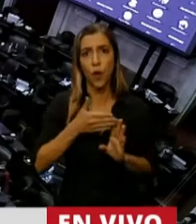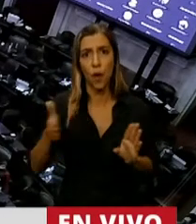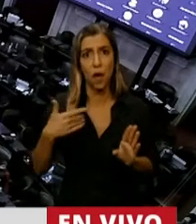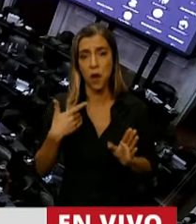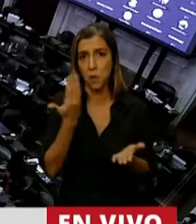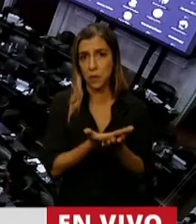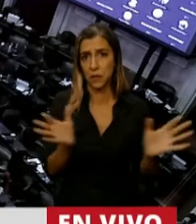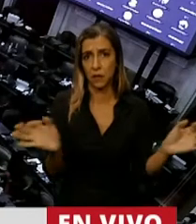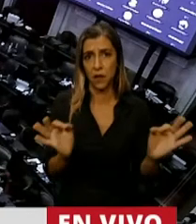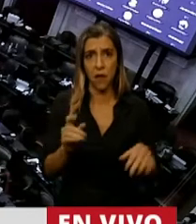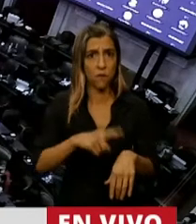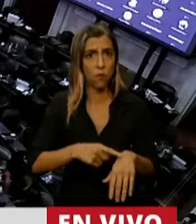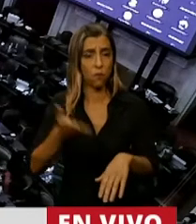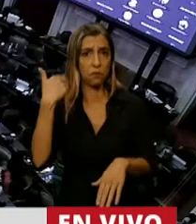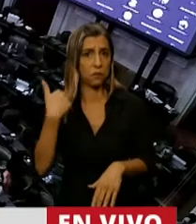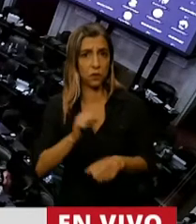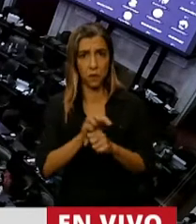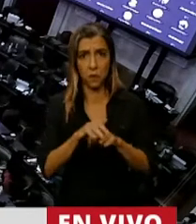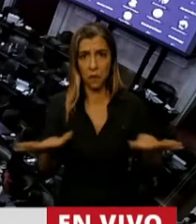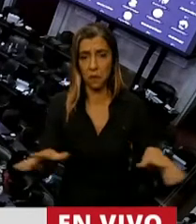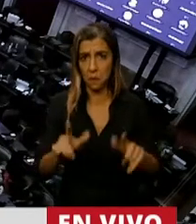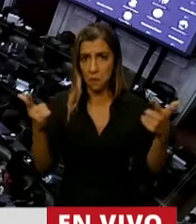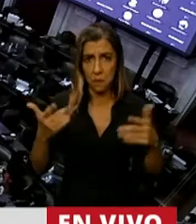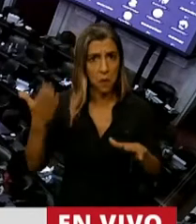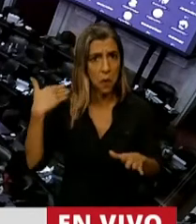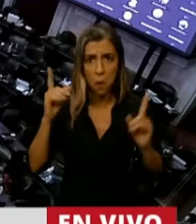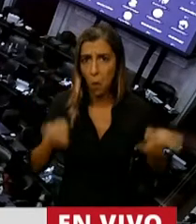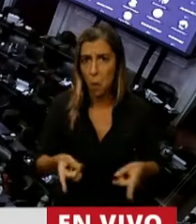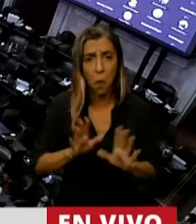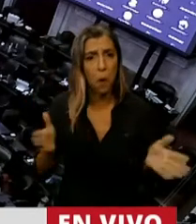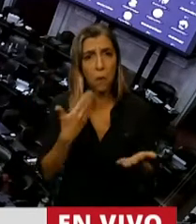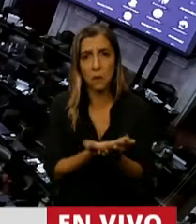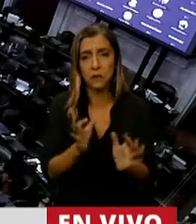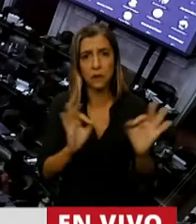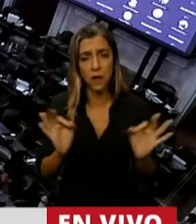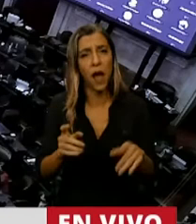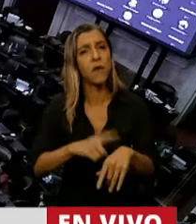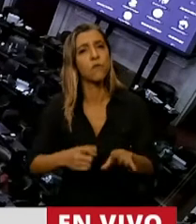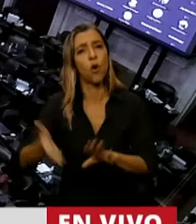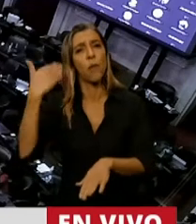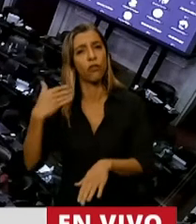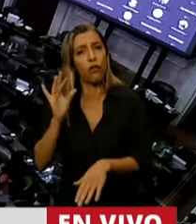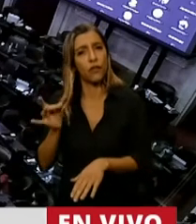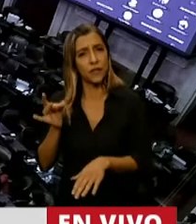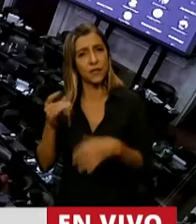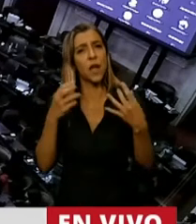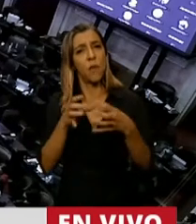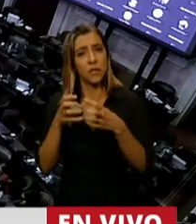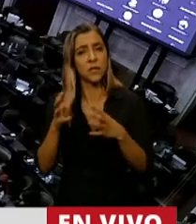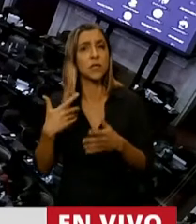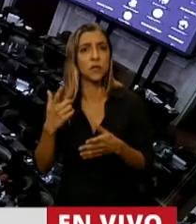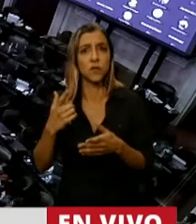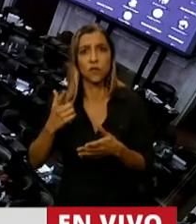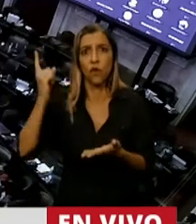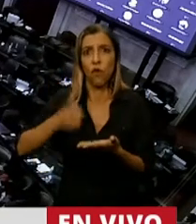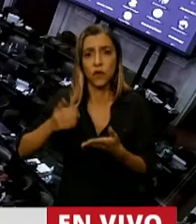No estábamos en la pandemia. Tomó una decisión y lo reflejamos en aquella sesión de diciembre. Tomó la decisión